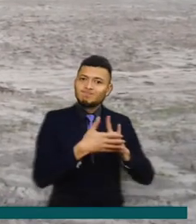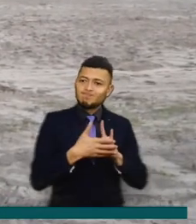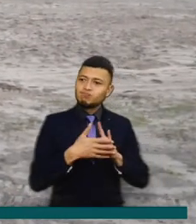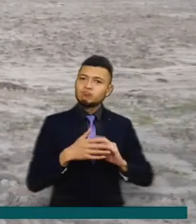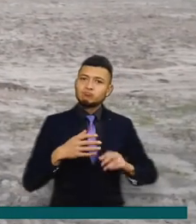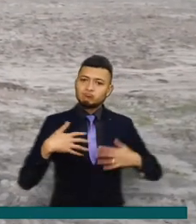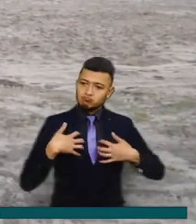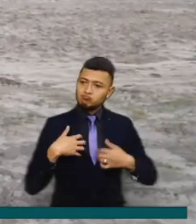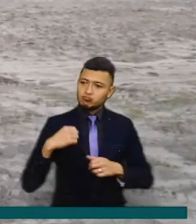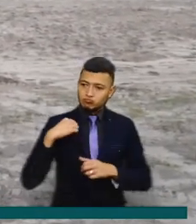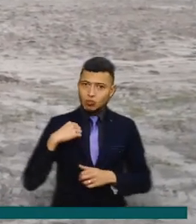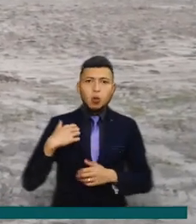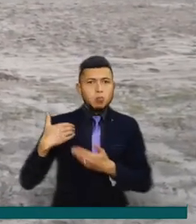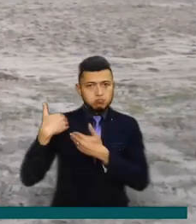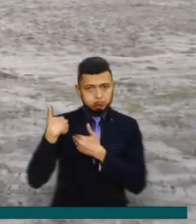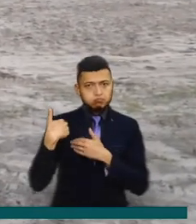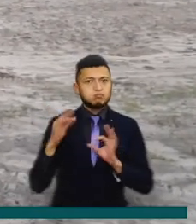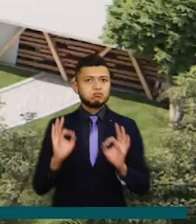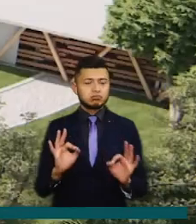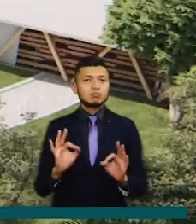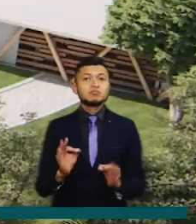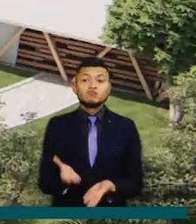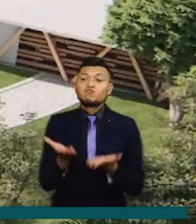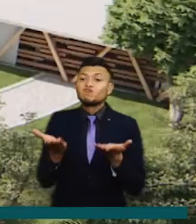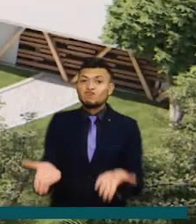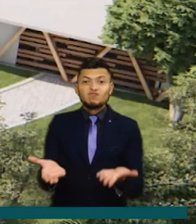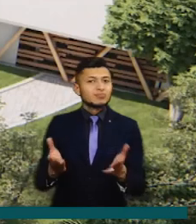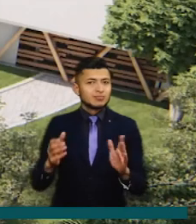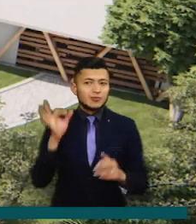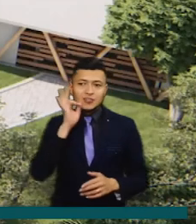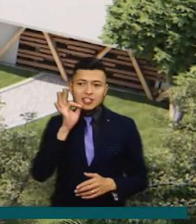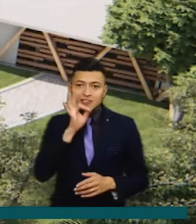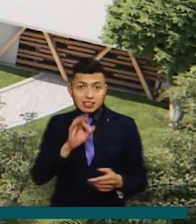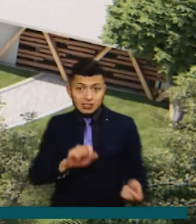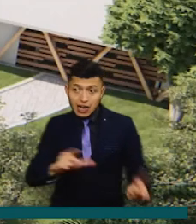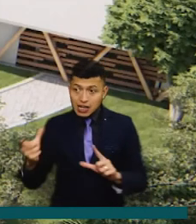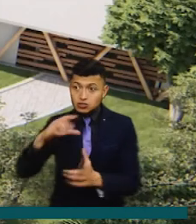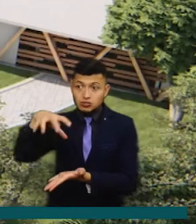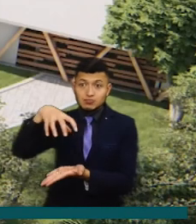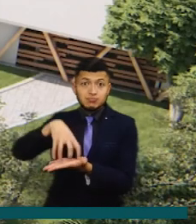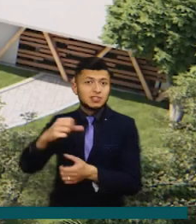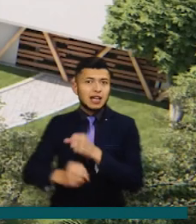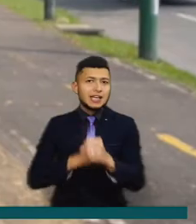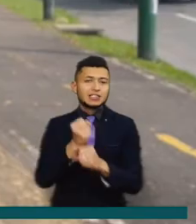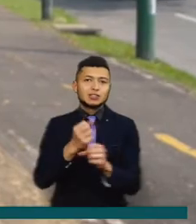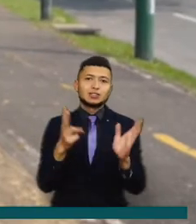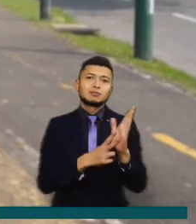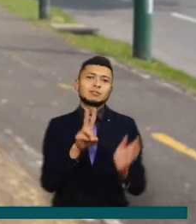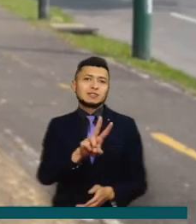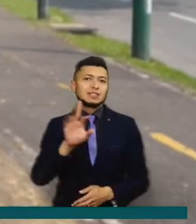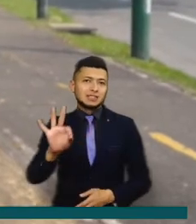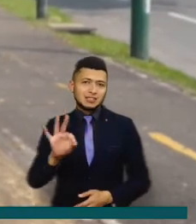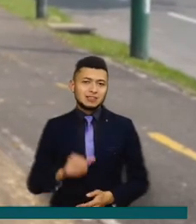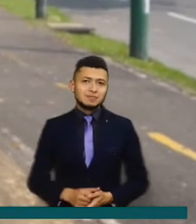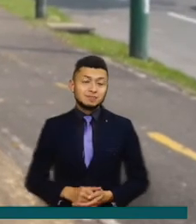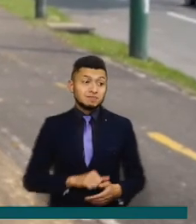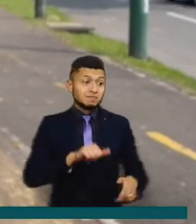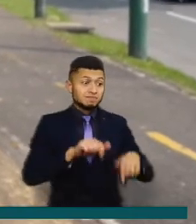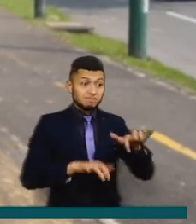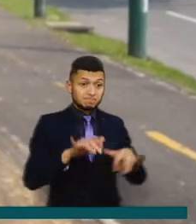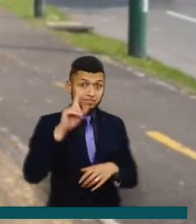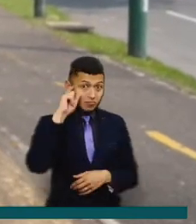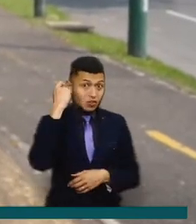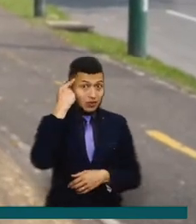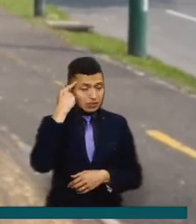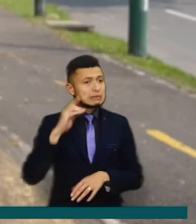que la obra sea entregada en su totalidad a los villavicenses para el año 2023. La Secretaría de Gobierno ha